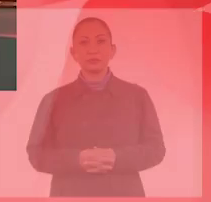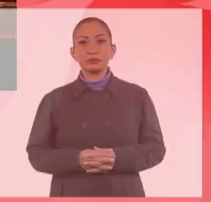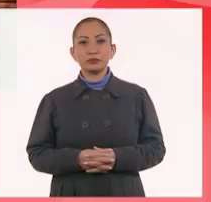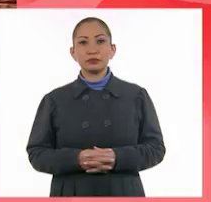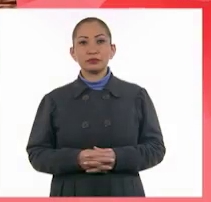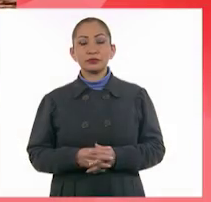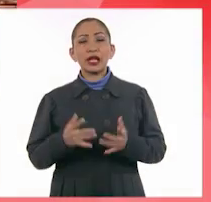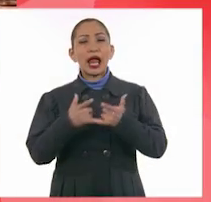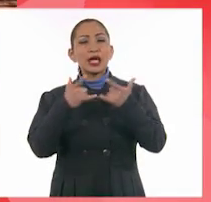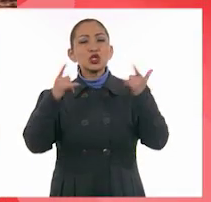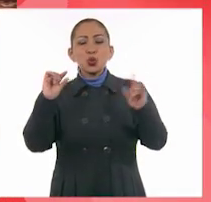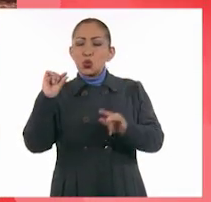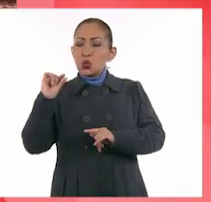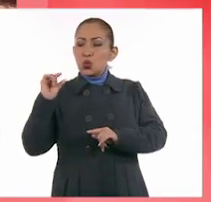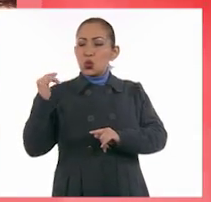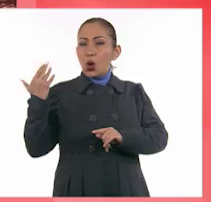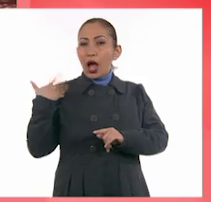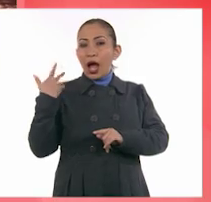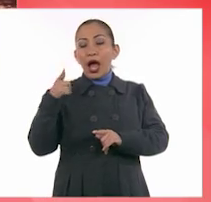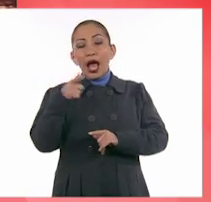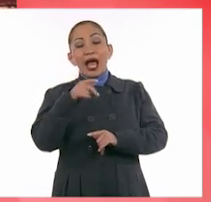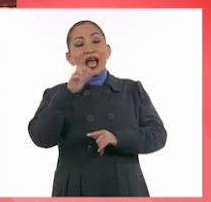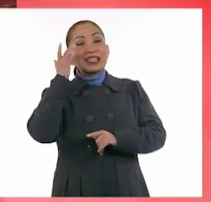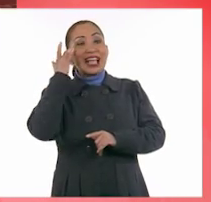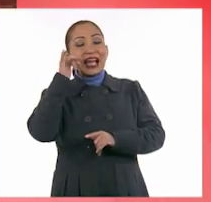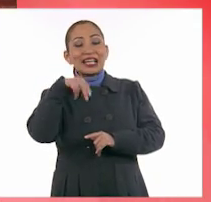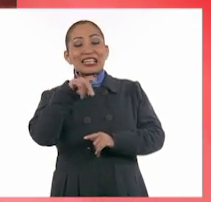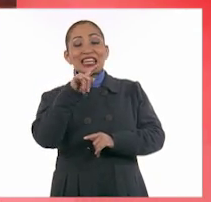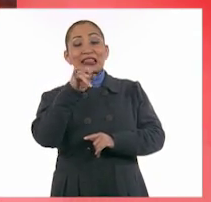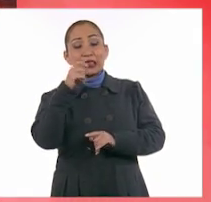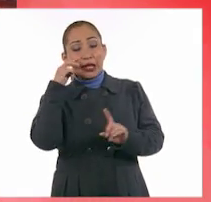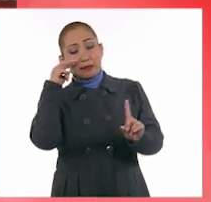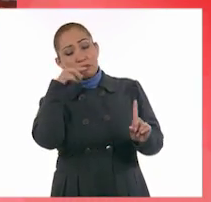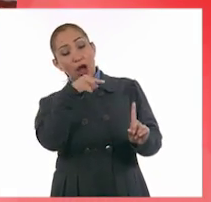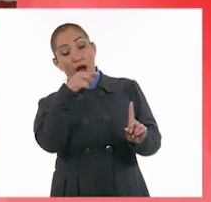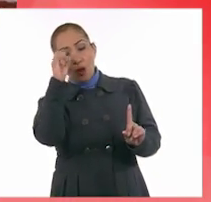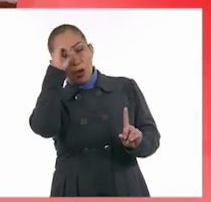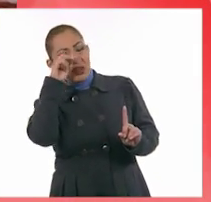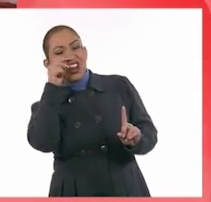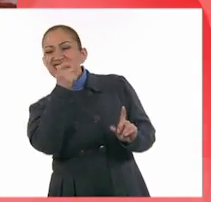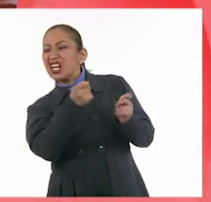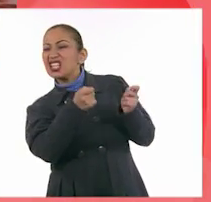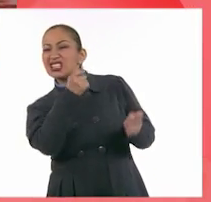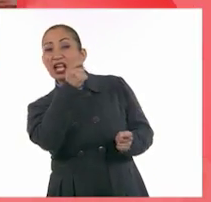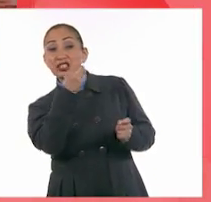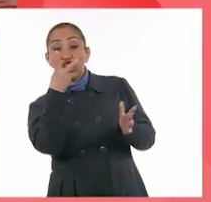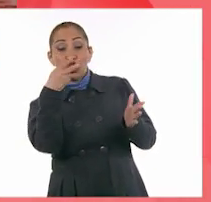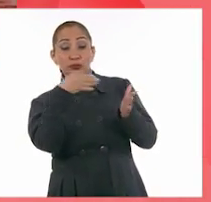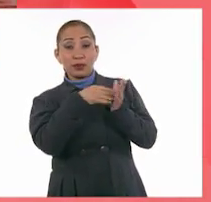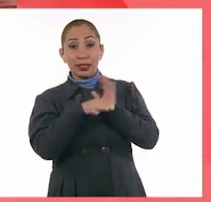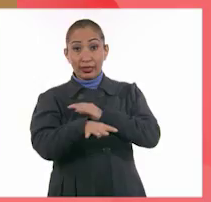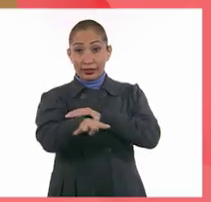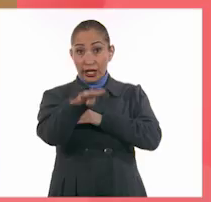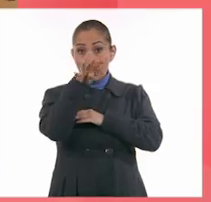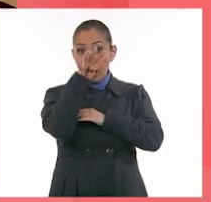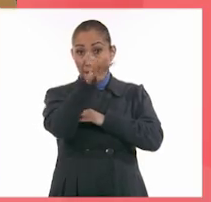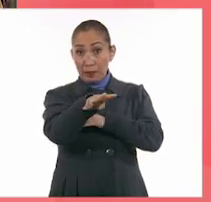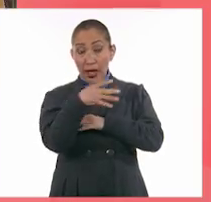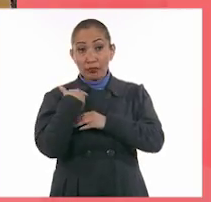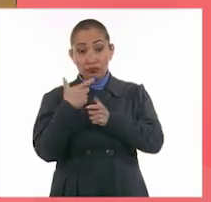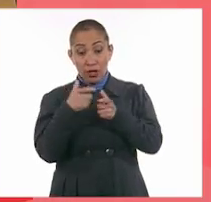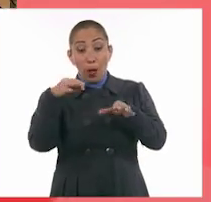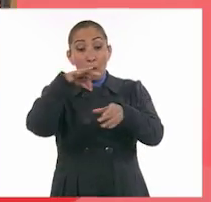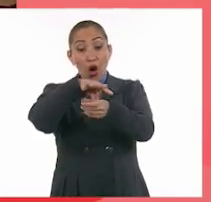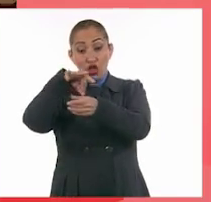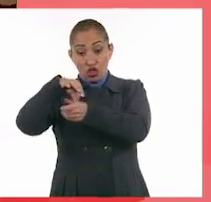La historia más reciente sitúa a San Quintín en el ojo de la opinión pública, pues en 2019 logró la cantidad